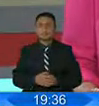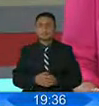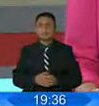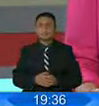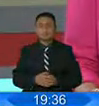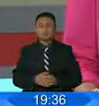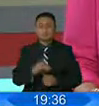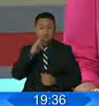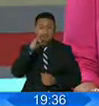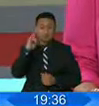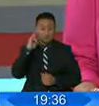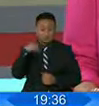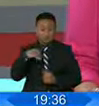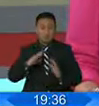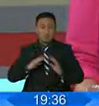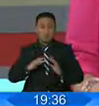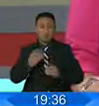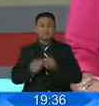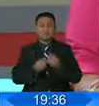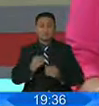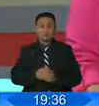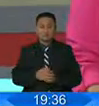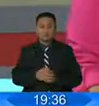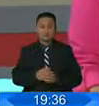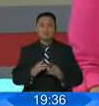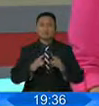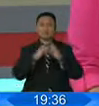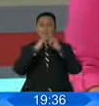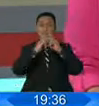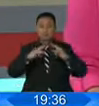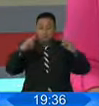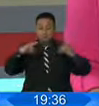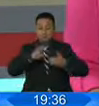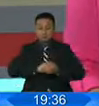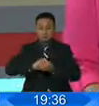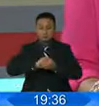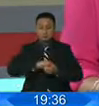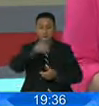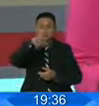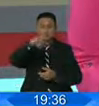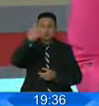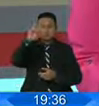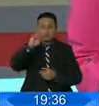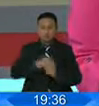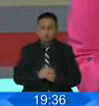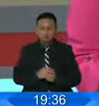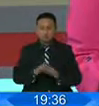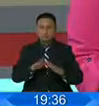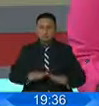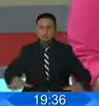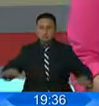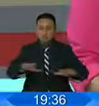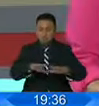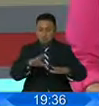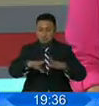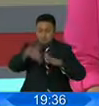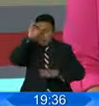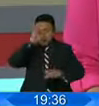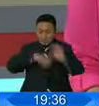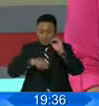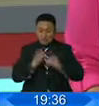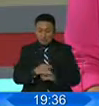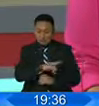opciones para los pequeños durante estas vacaciones es el Campamento Solidario 2017, espacio donde aprenderán a actuar